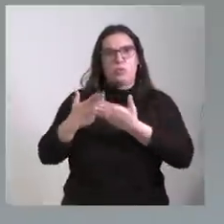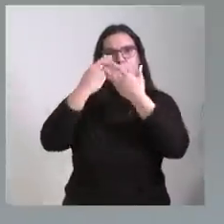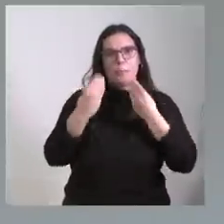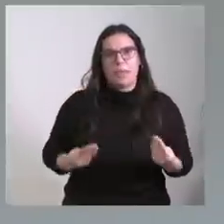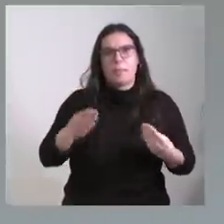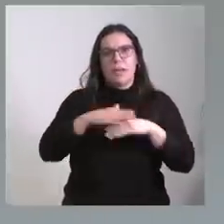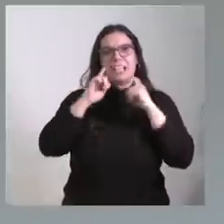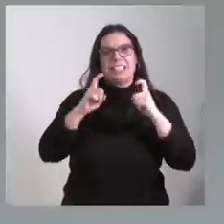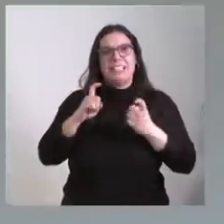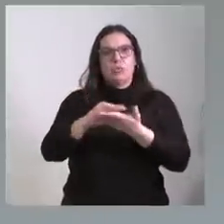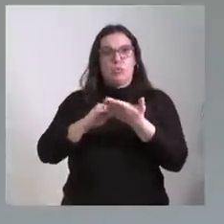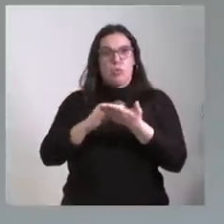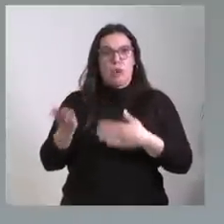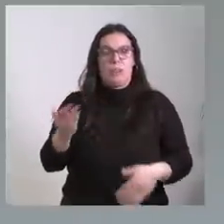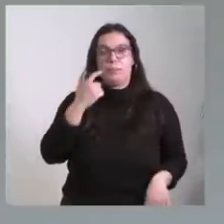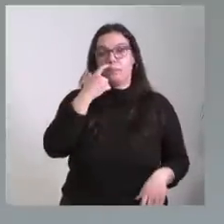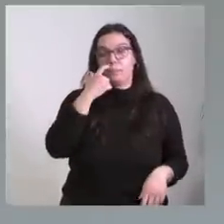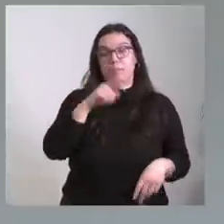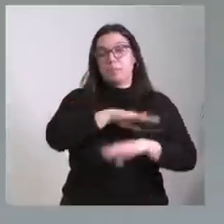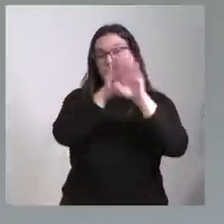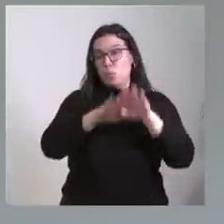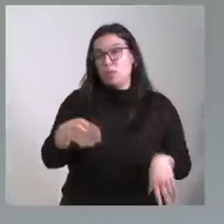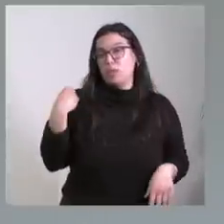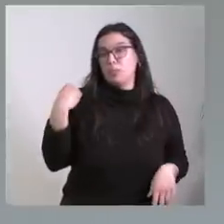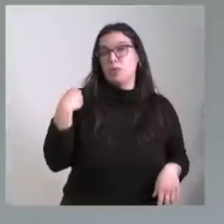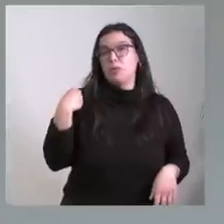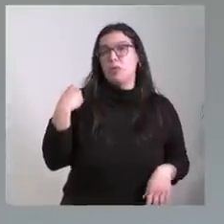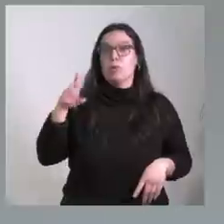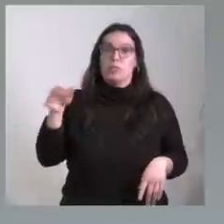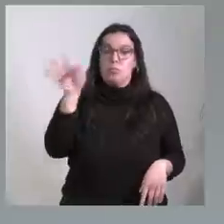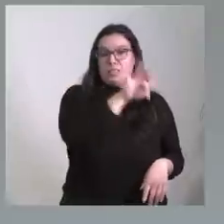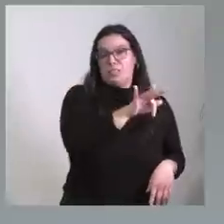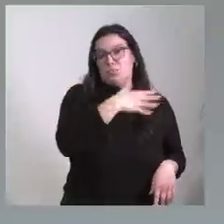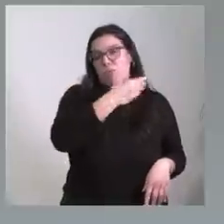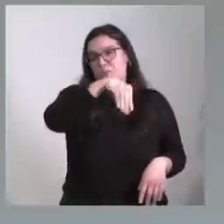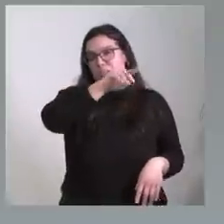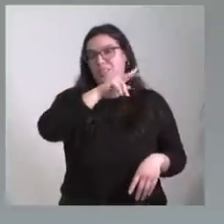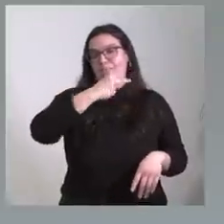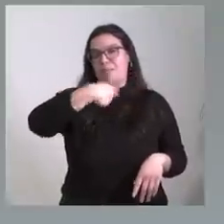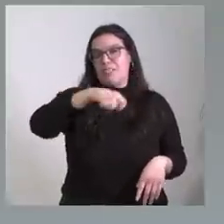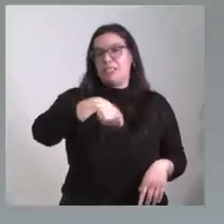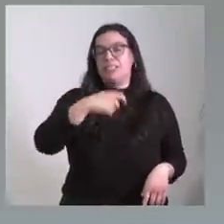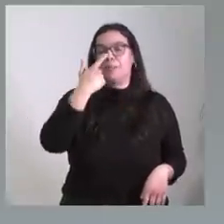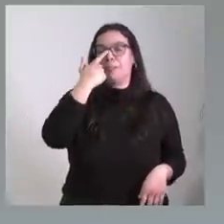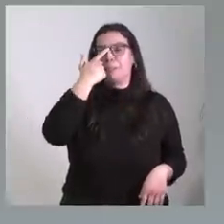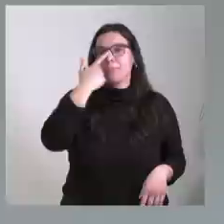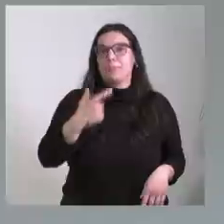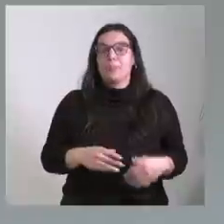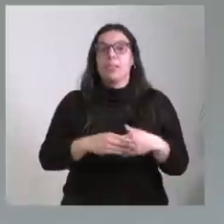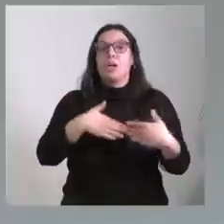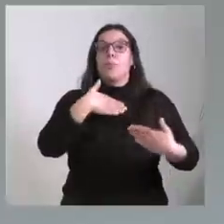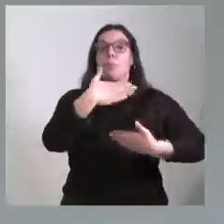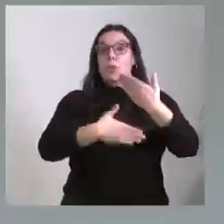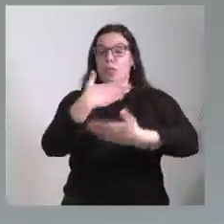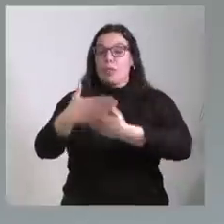tendríamos que intentar resolver Y por lo último Aunque luego quiera Añadir algo el vicepresidente de la junta de Castilla y león el procedimiento